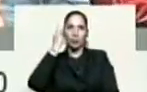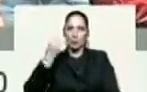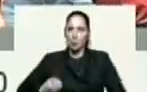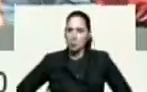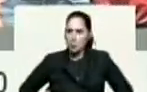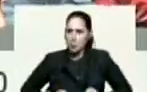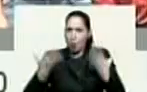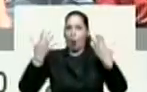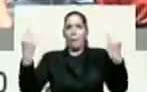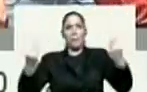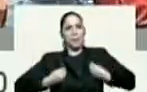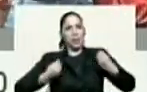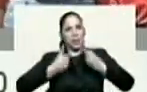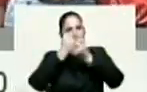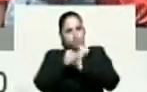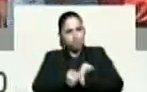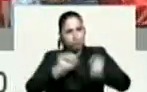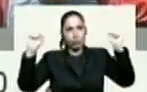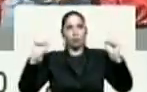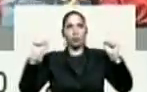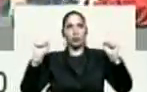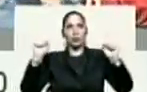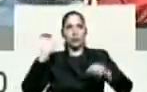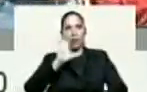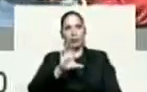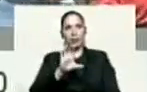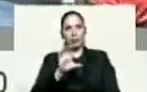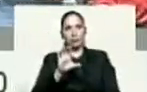su vida por la libertad de esta patria.